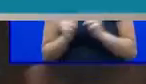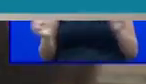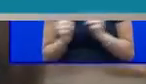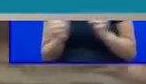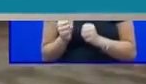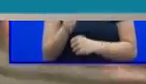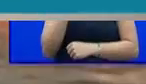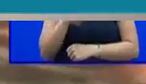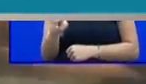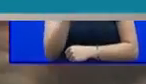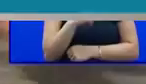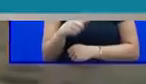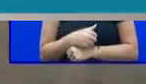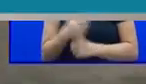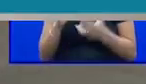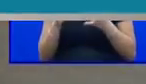respirar por los gases.